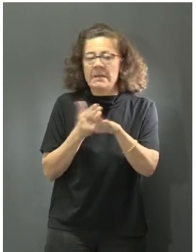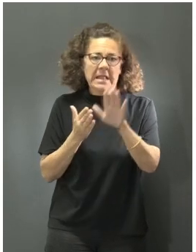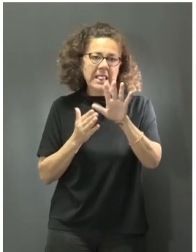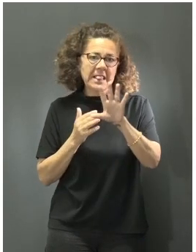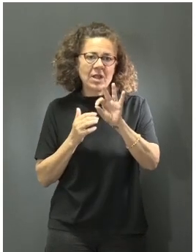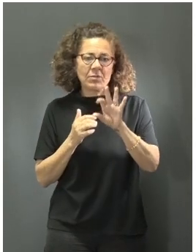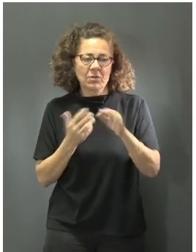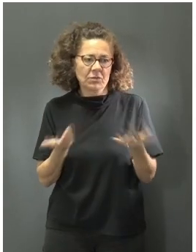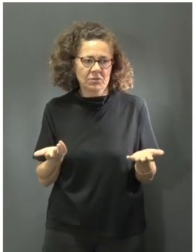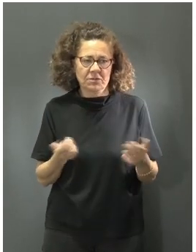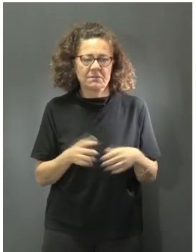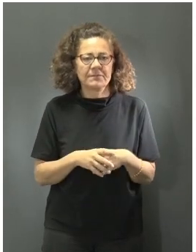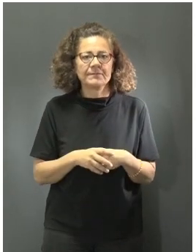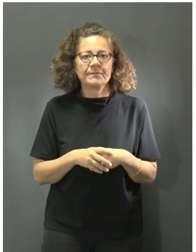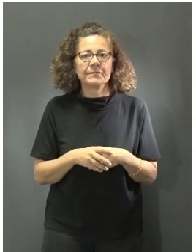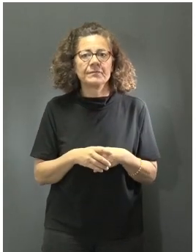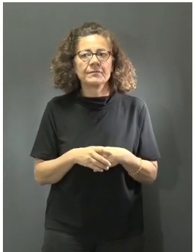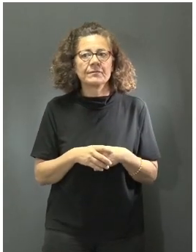Vale.